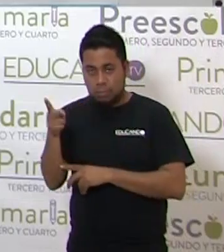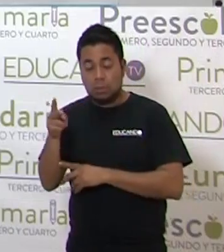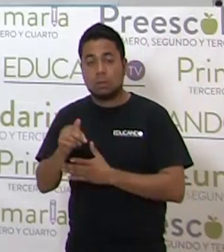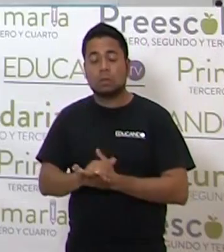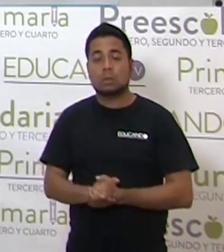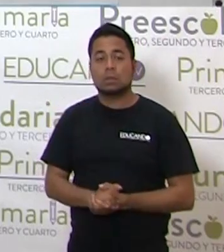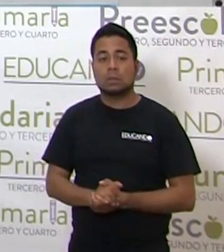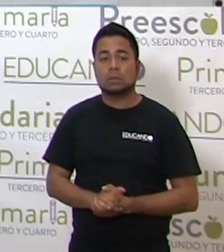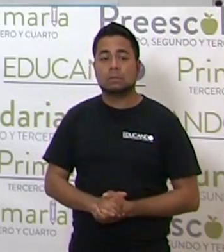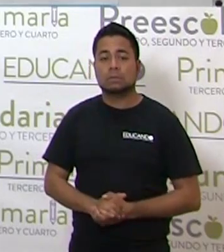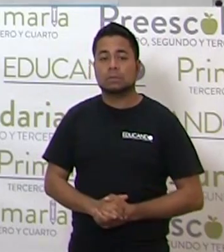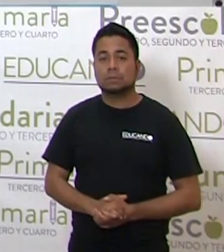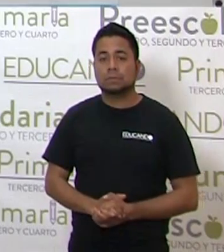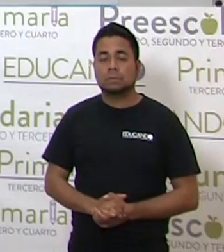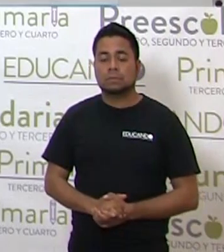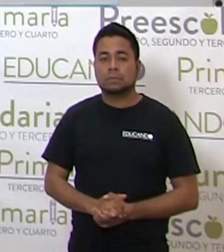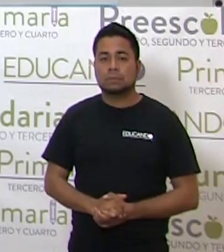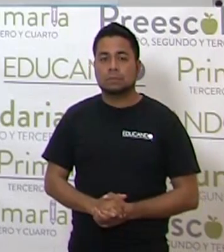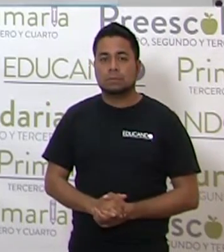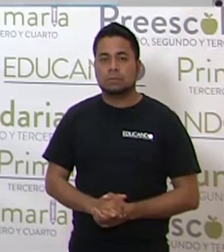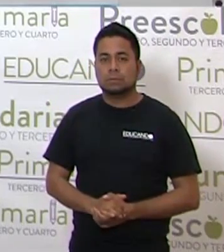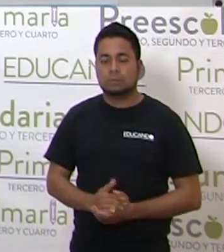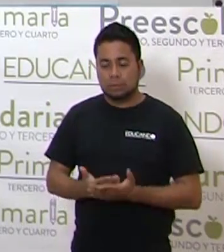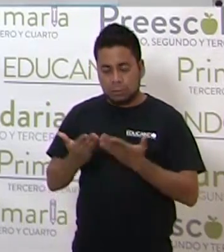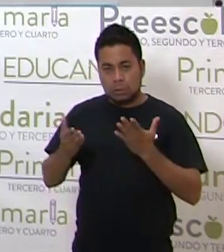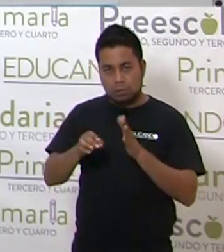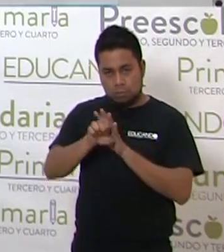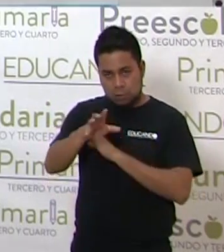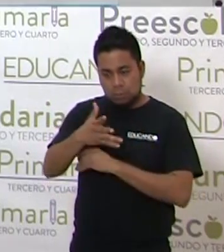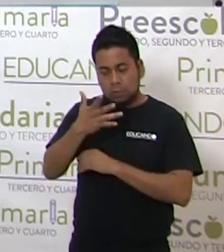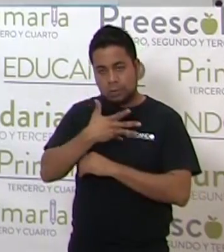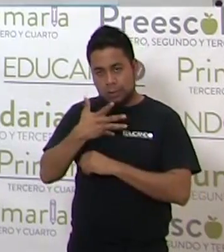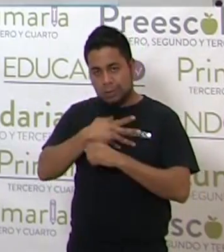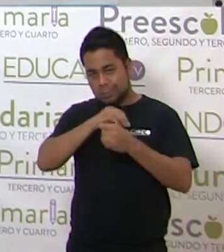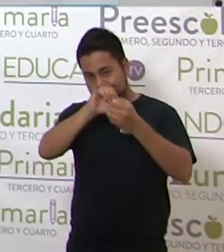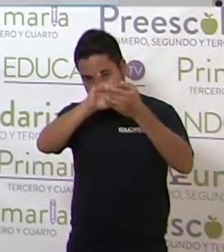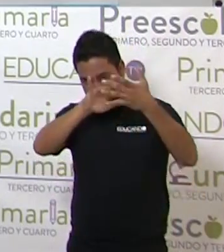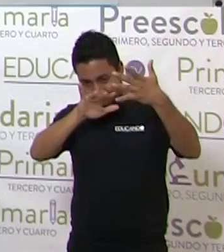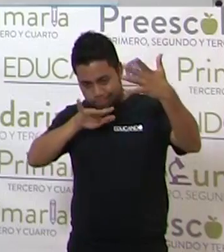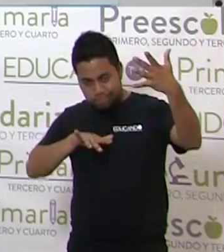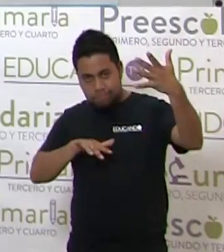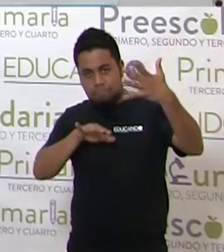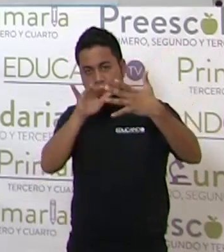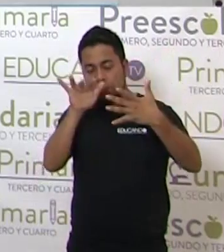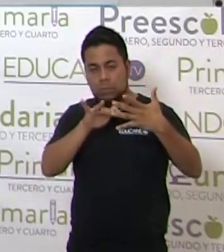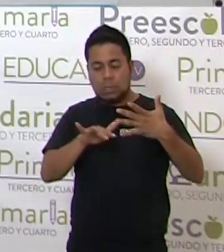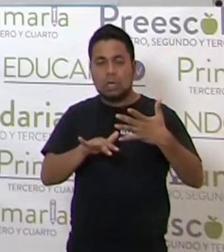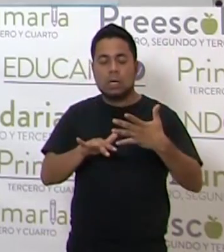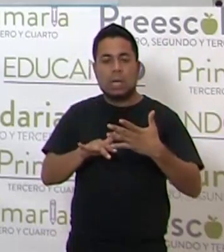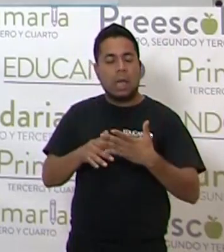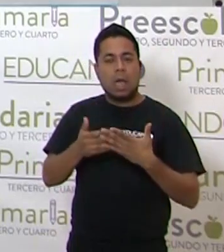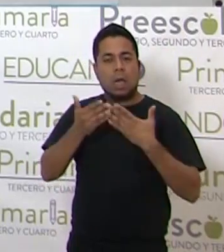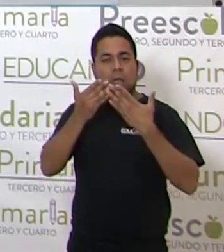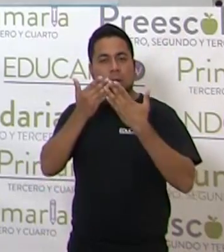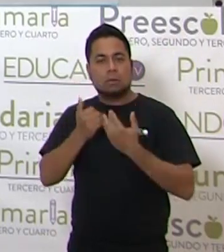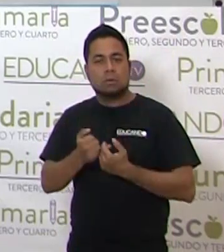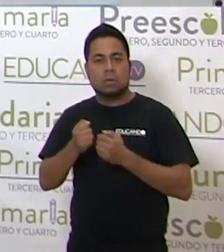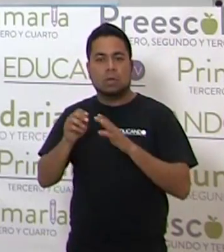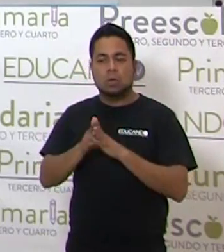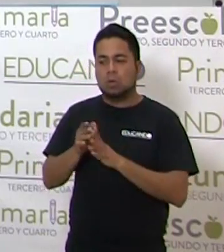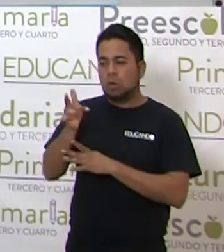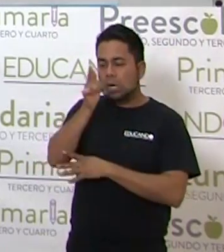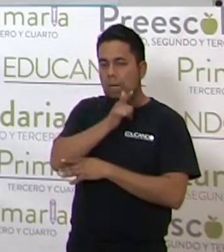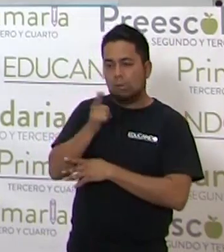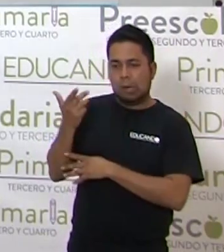nos damos cuenta, en este tipo de texto, niños, no se utiliza cualquier tipo de